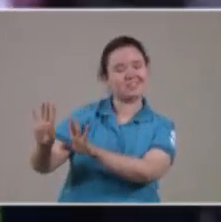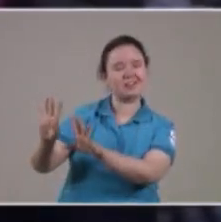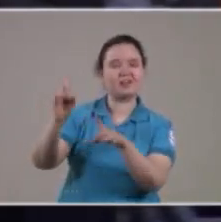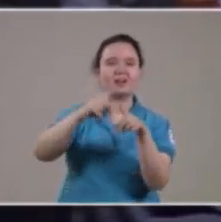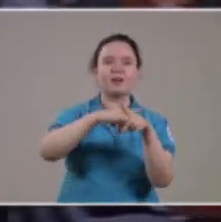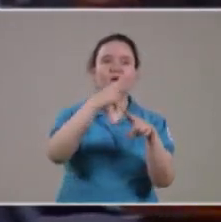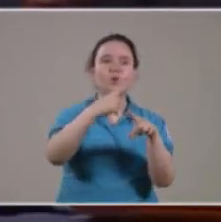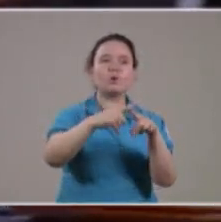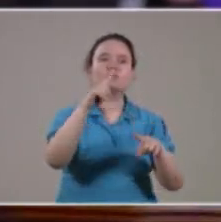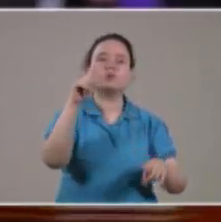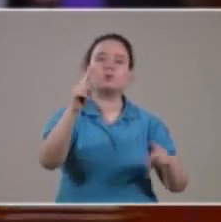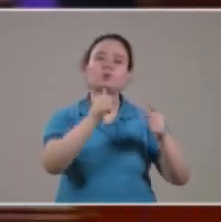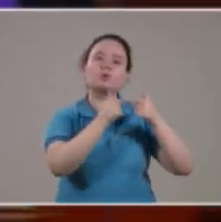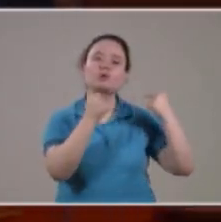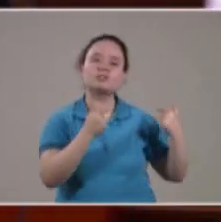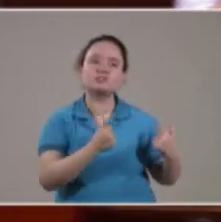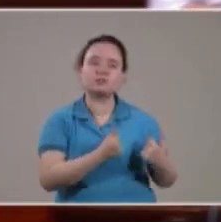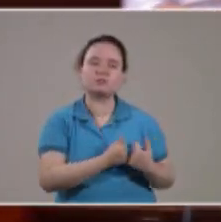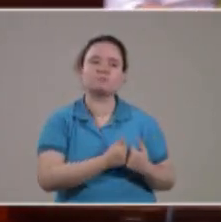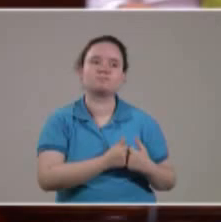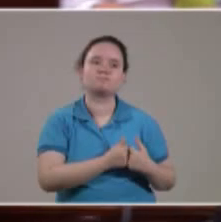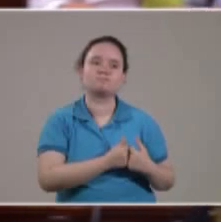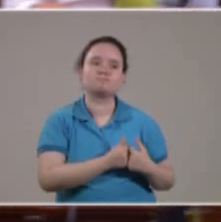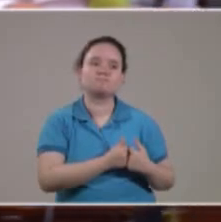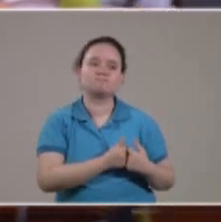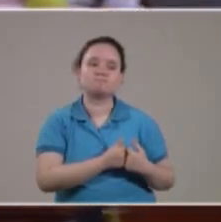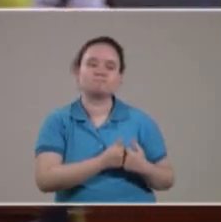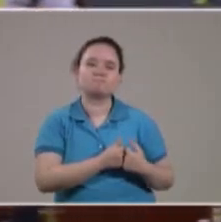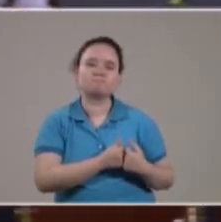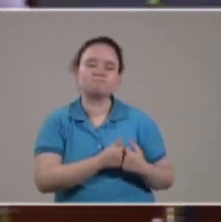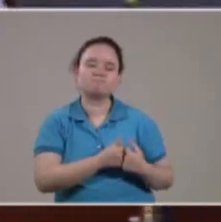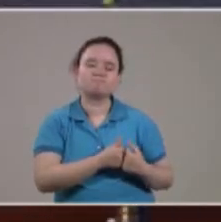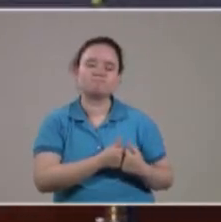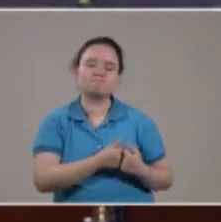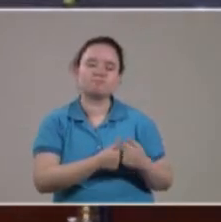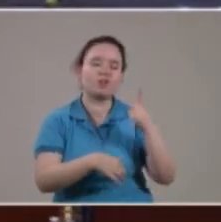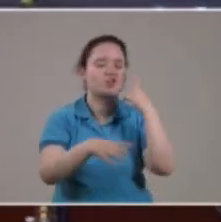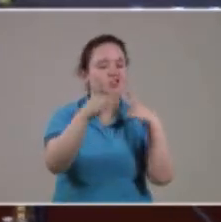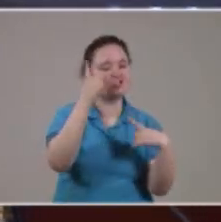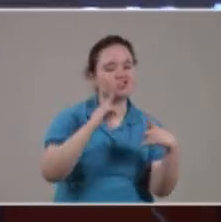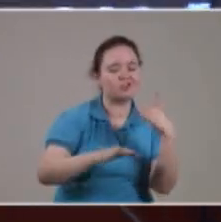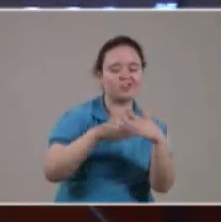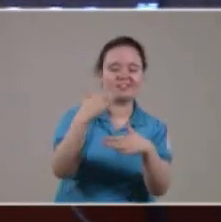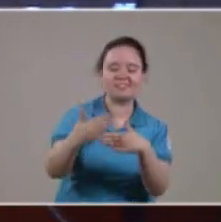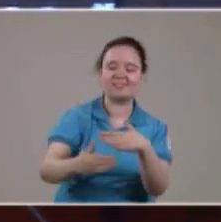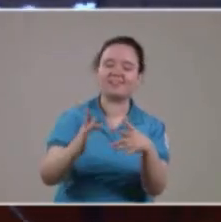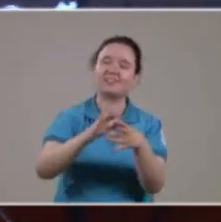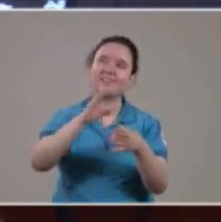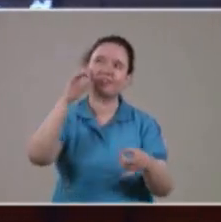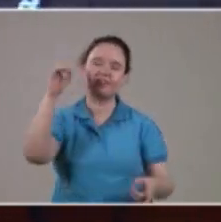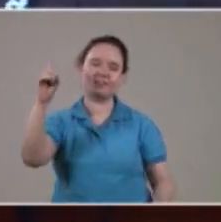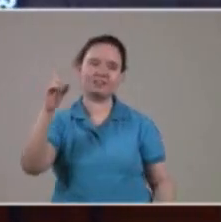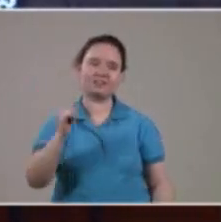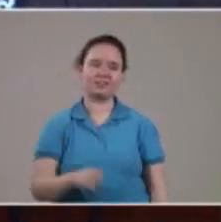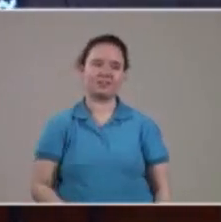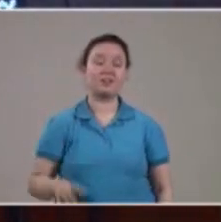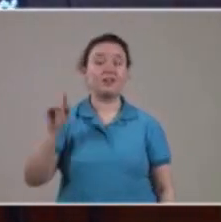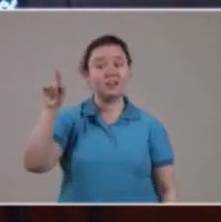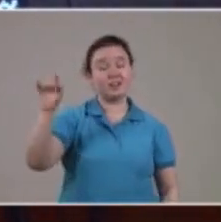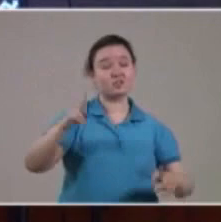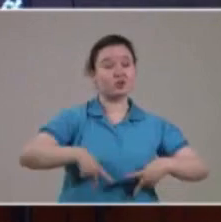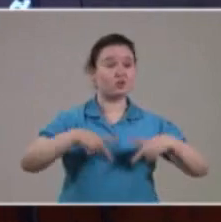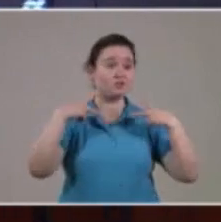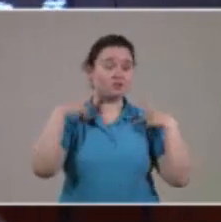cuando un corazón se derrama delante de Él. Eso le pasó a aquel